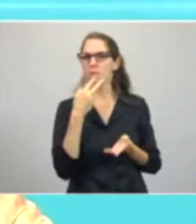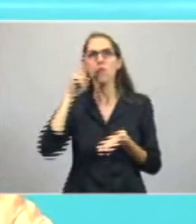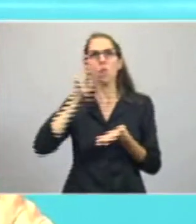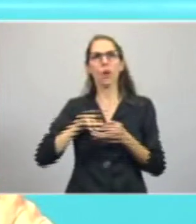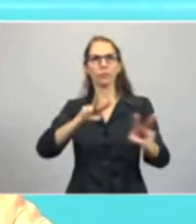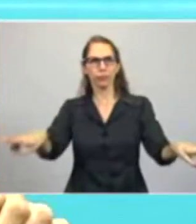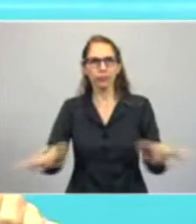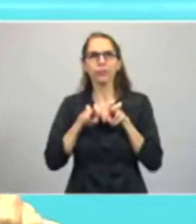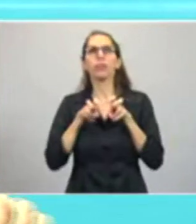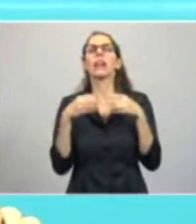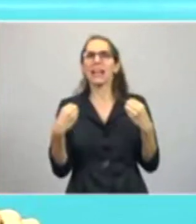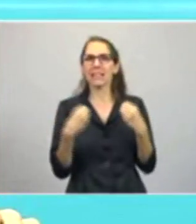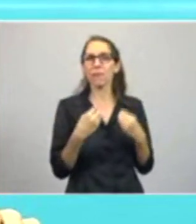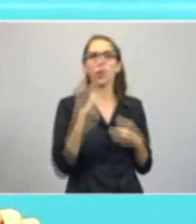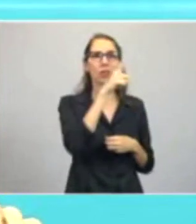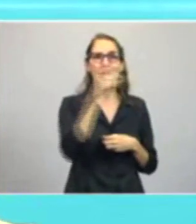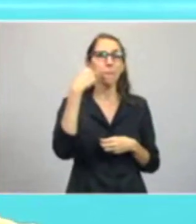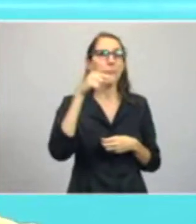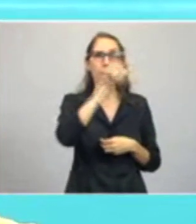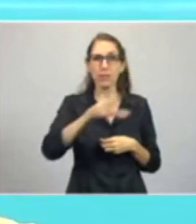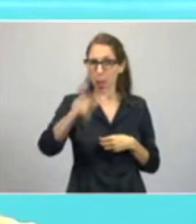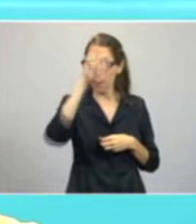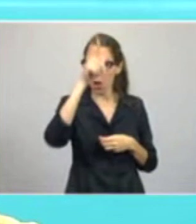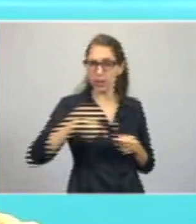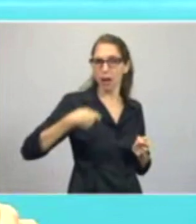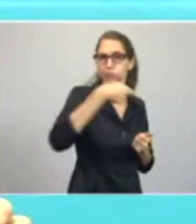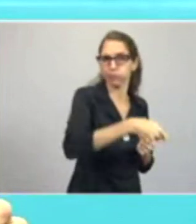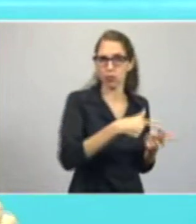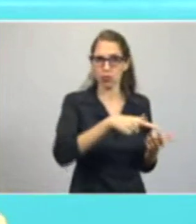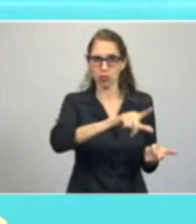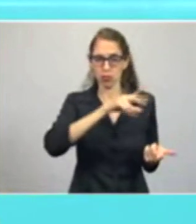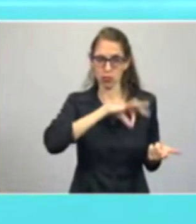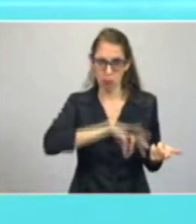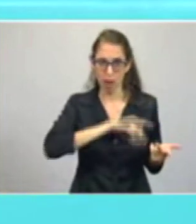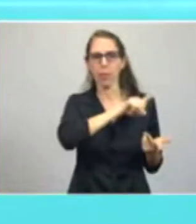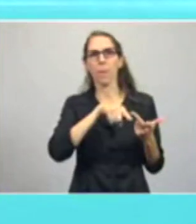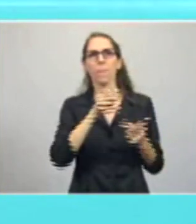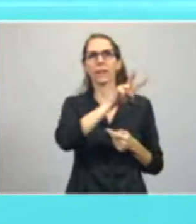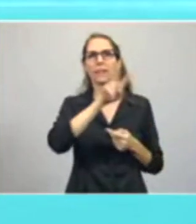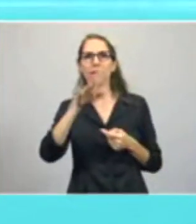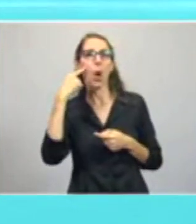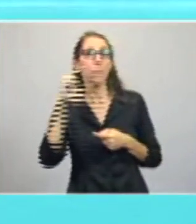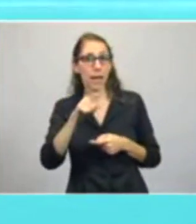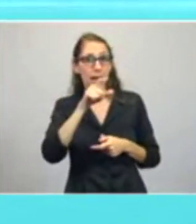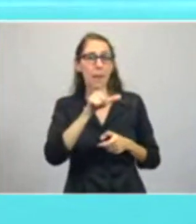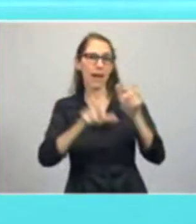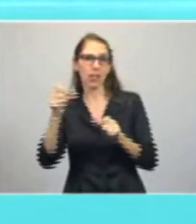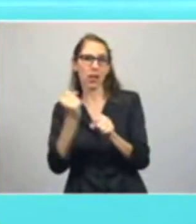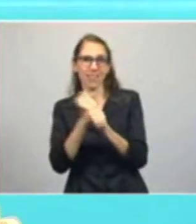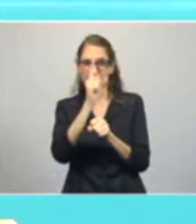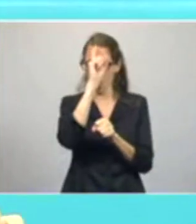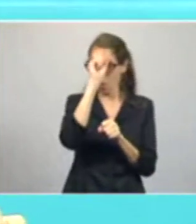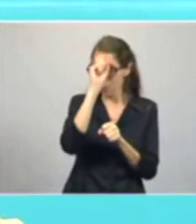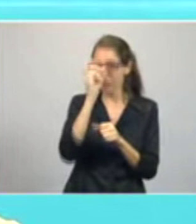el salario de 100.000 policías, pagamos el salario de cerca de 25.000 profesionales de la salud,